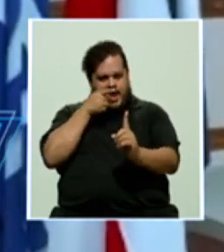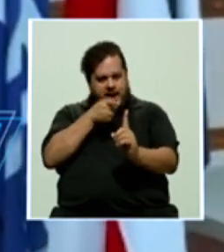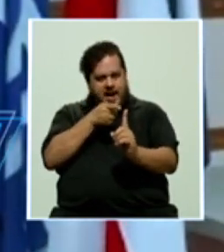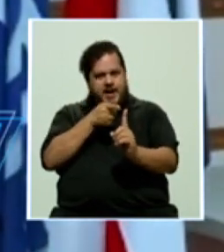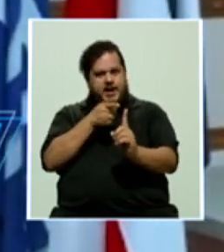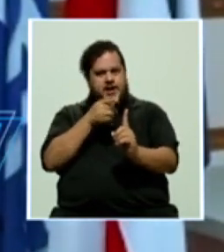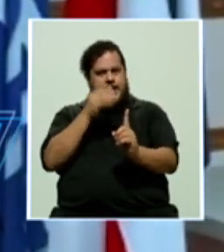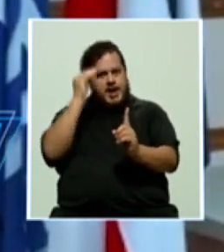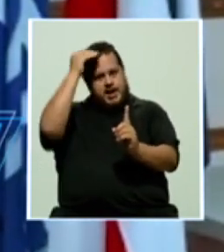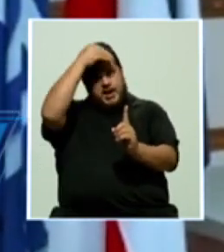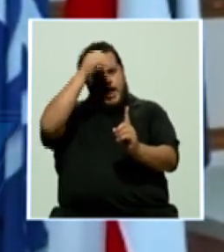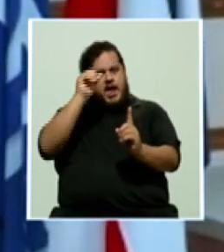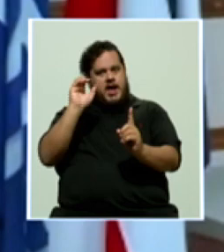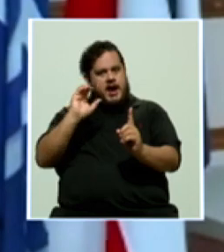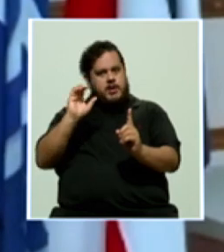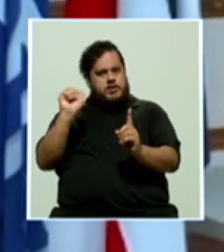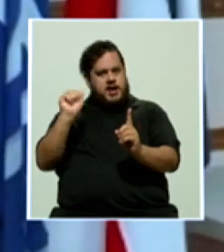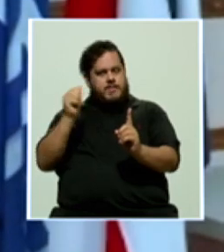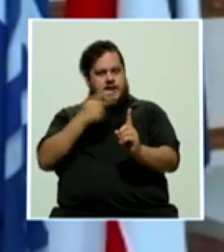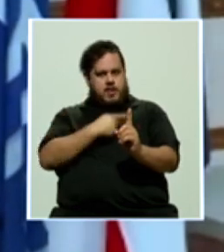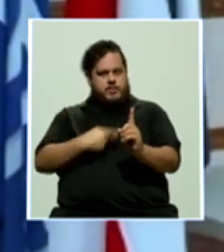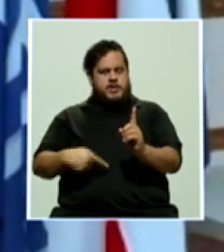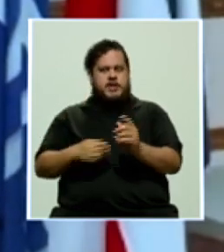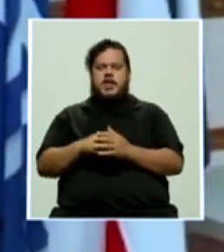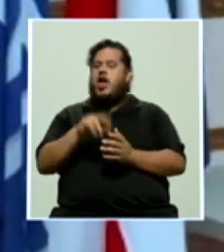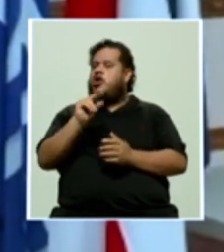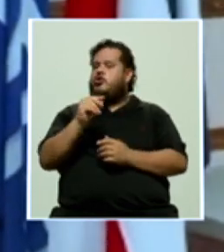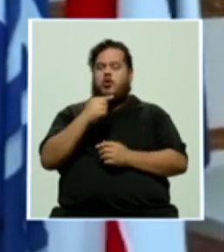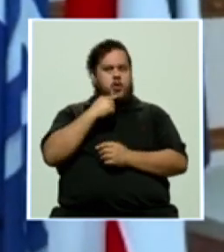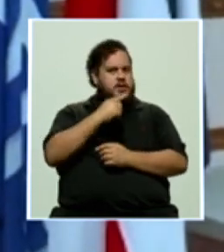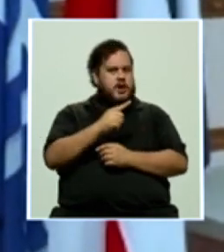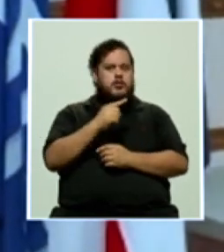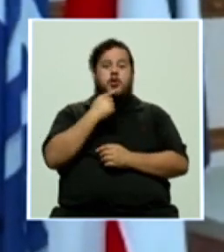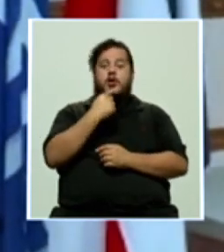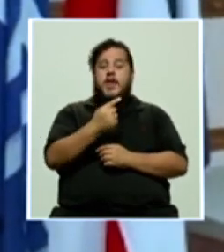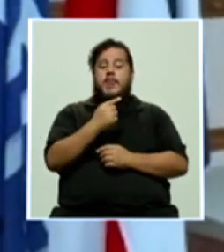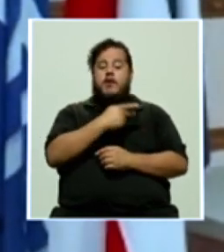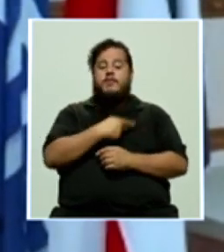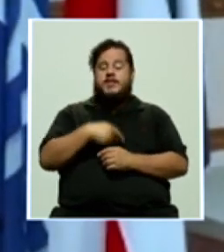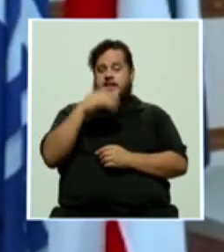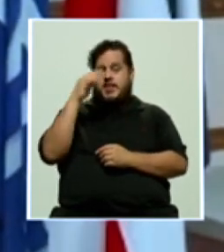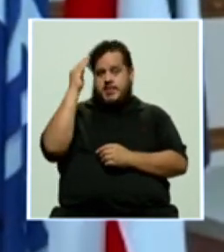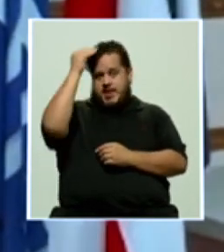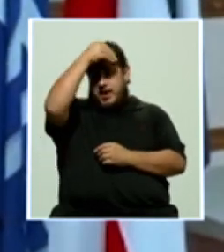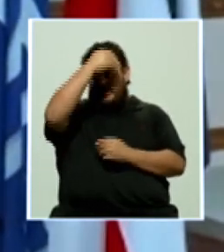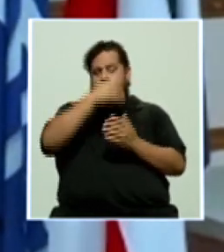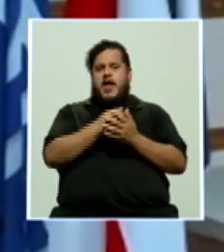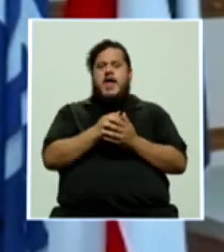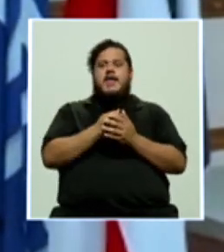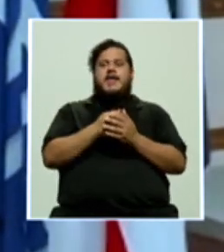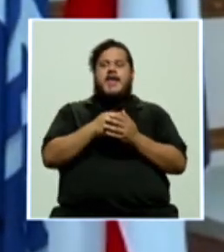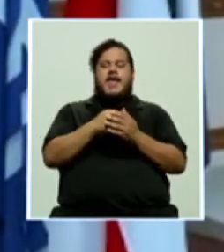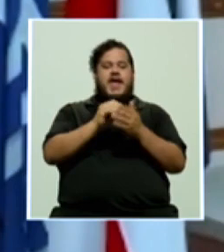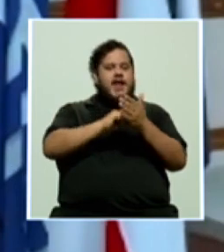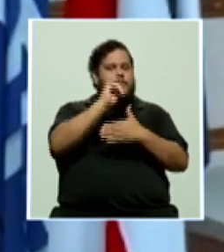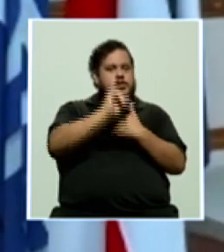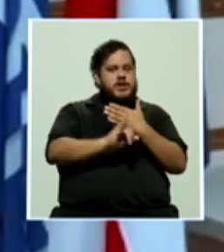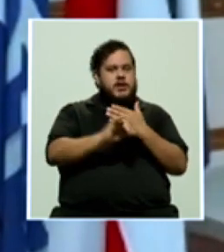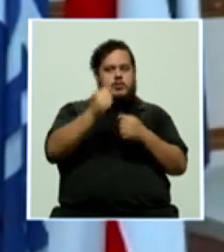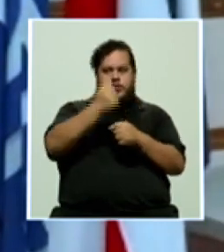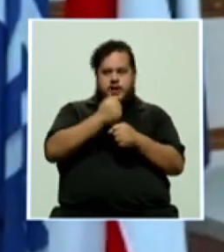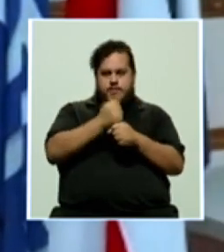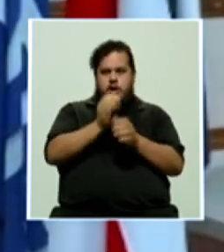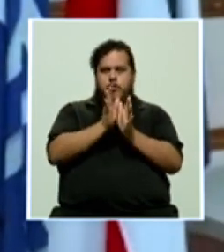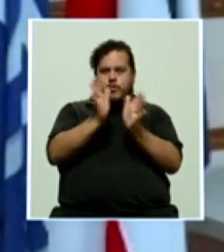cierto lo que dijo Alvarado de que el proyecto de empleo público era fundamental para que esta gente